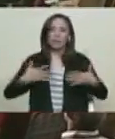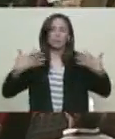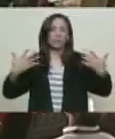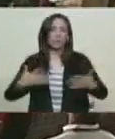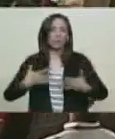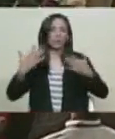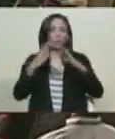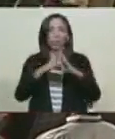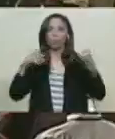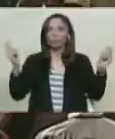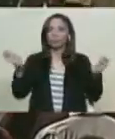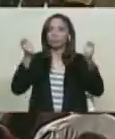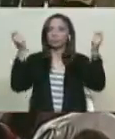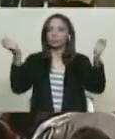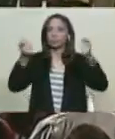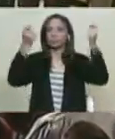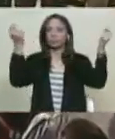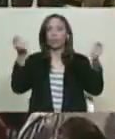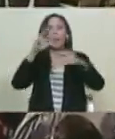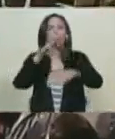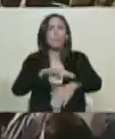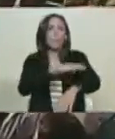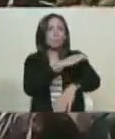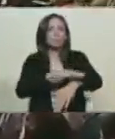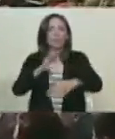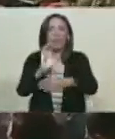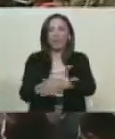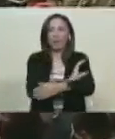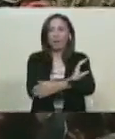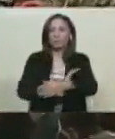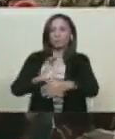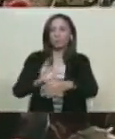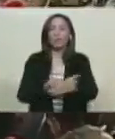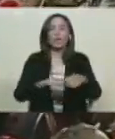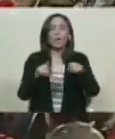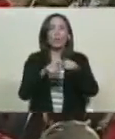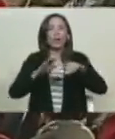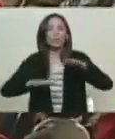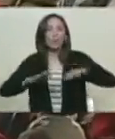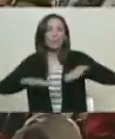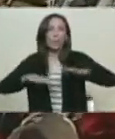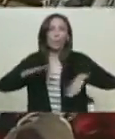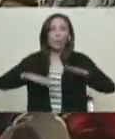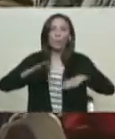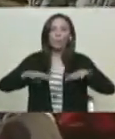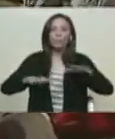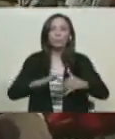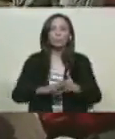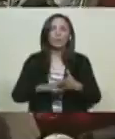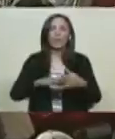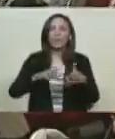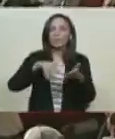alegría, de mucha música. Que suene el tambor, que suene el guaguancó,